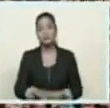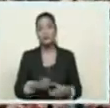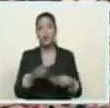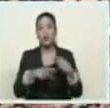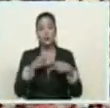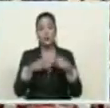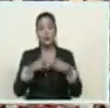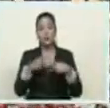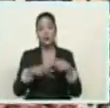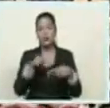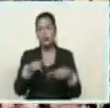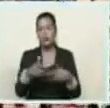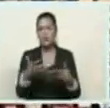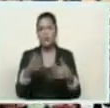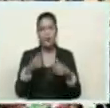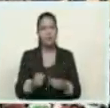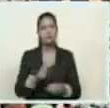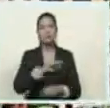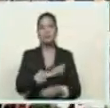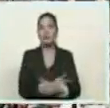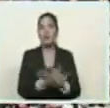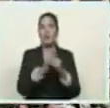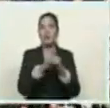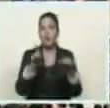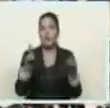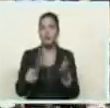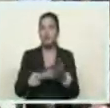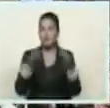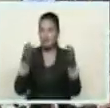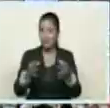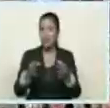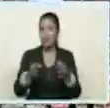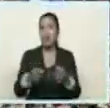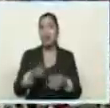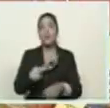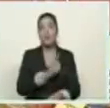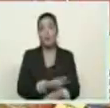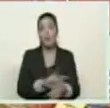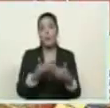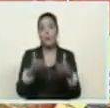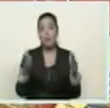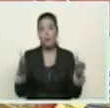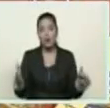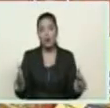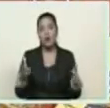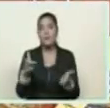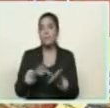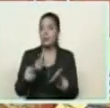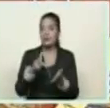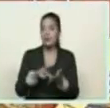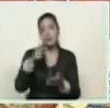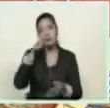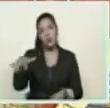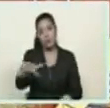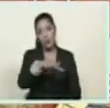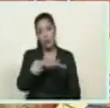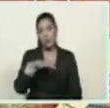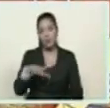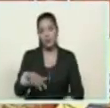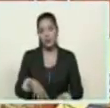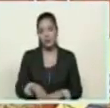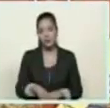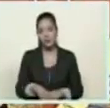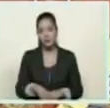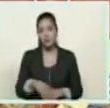proceso para consolidar la democracia verdadera el poder popular el protagonismo del pueblo